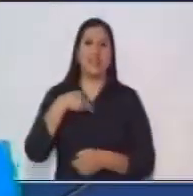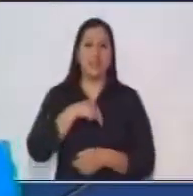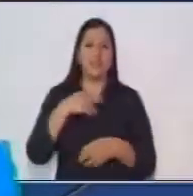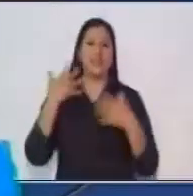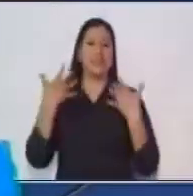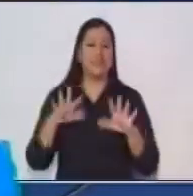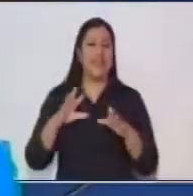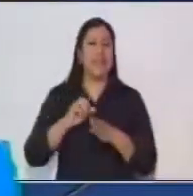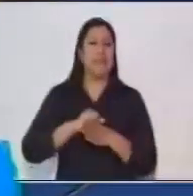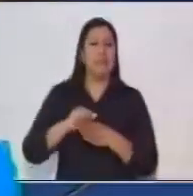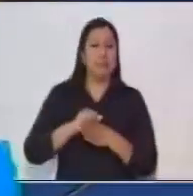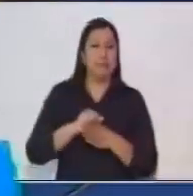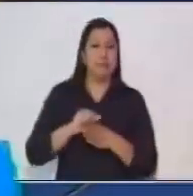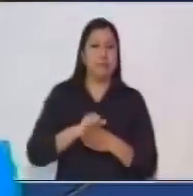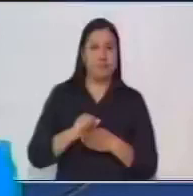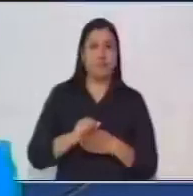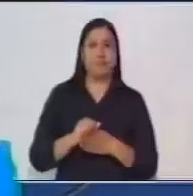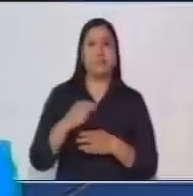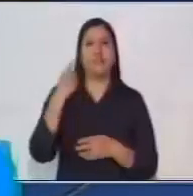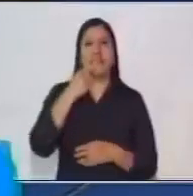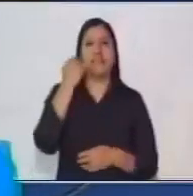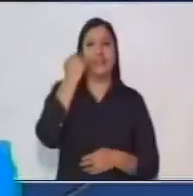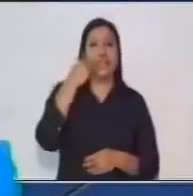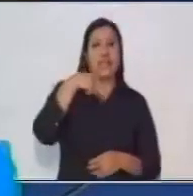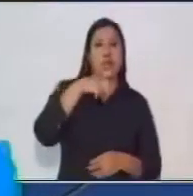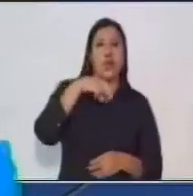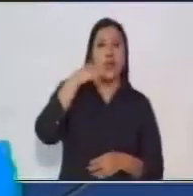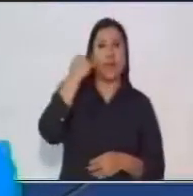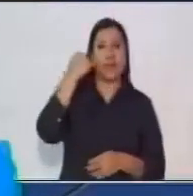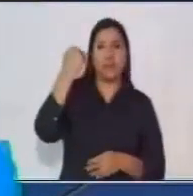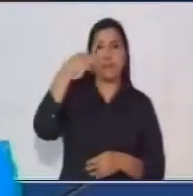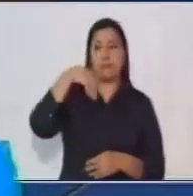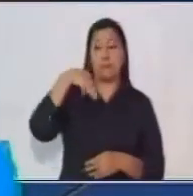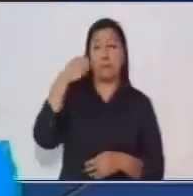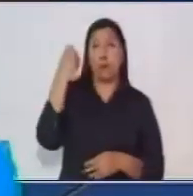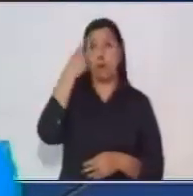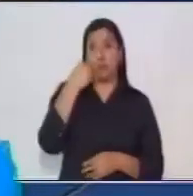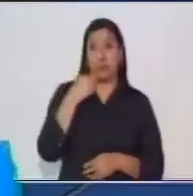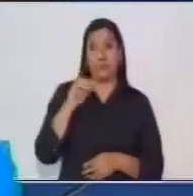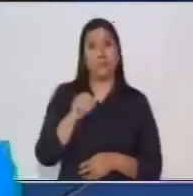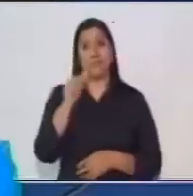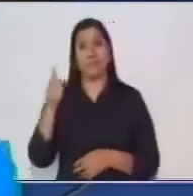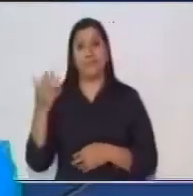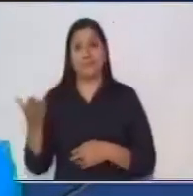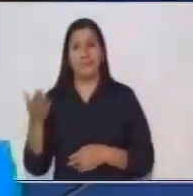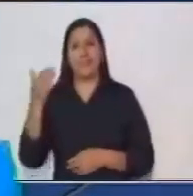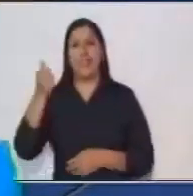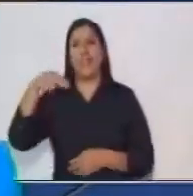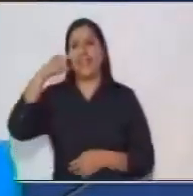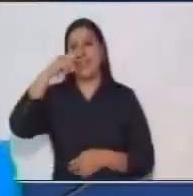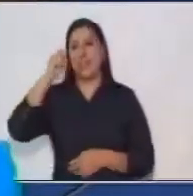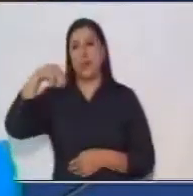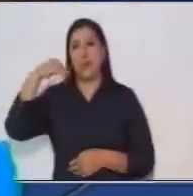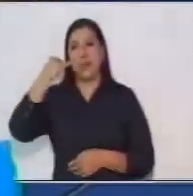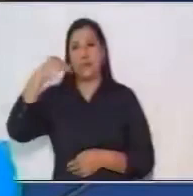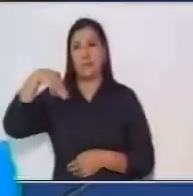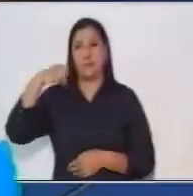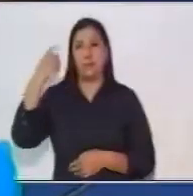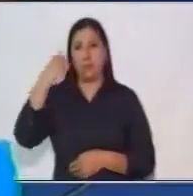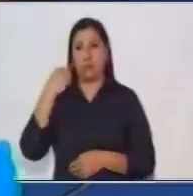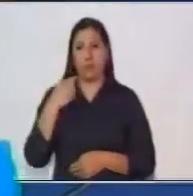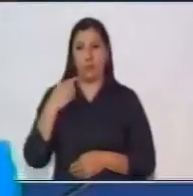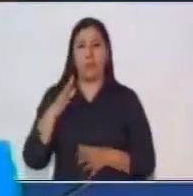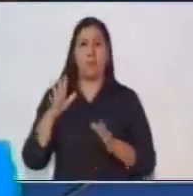los antónimos. Fue nuestro tema anterior. Ahora vamos a dar inicio con el tema que es